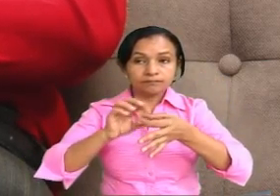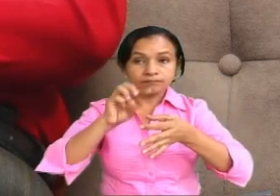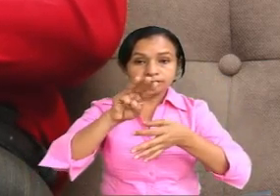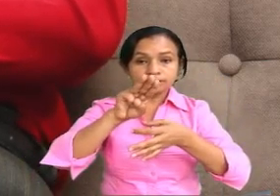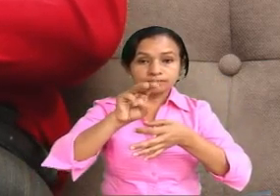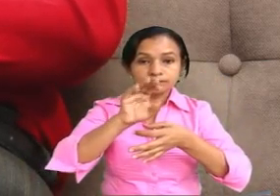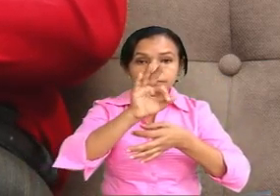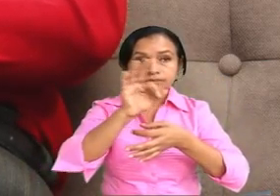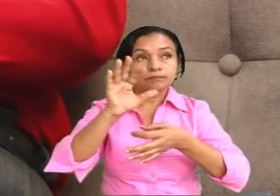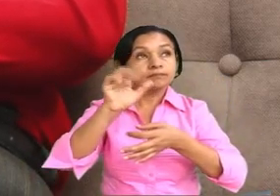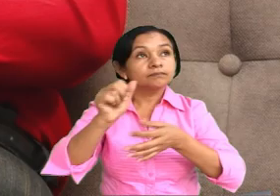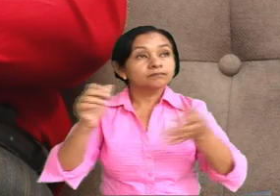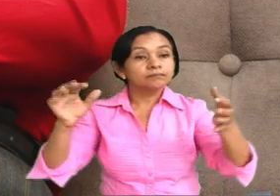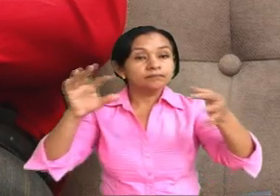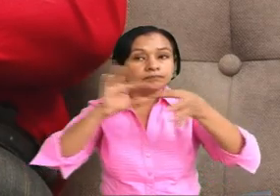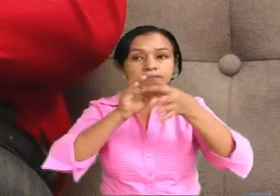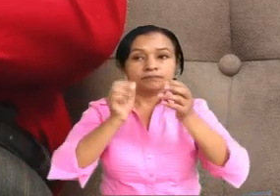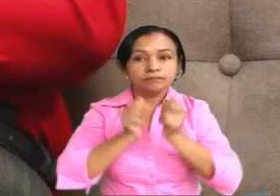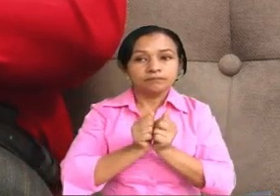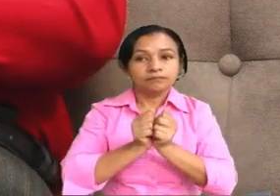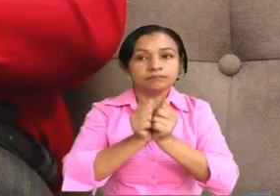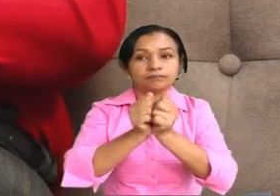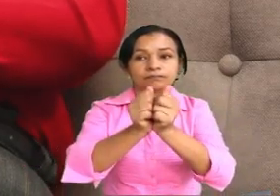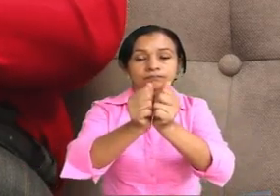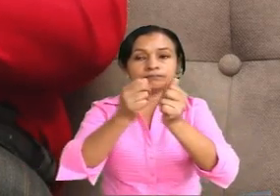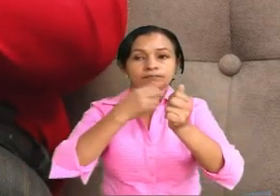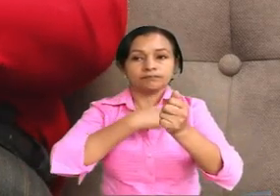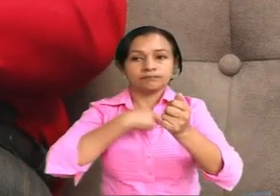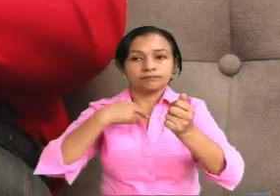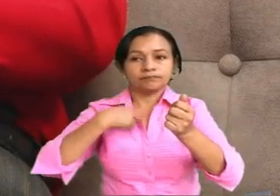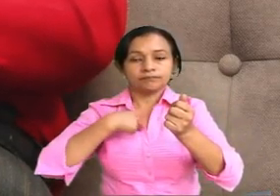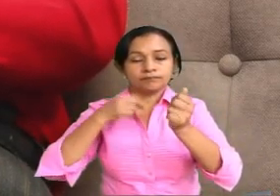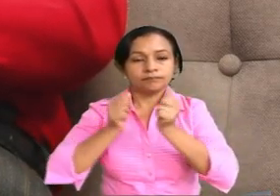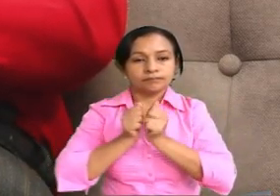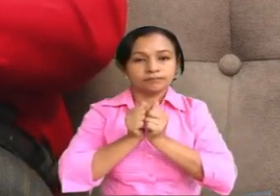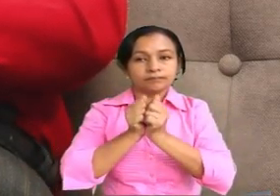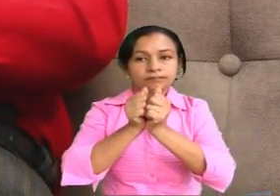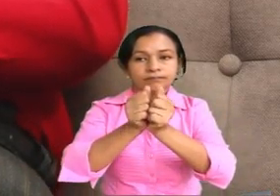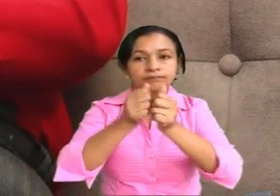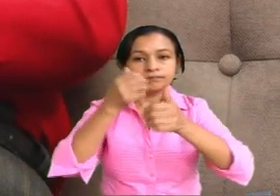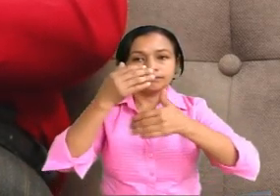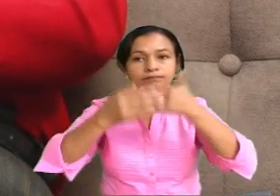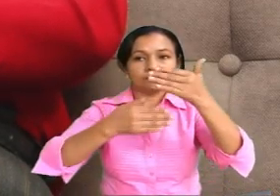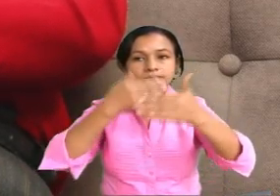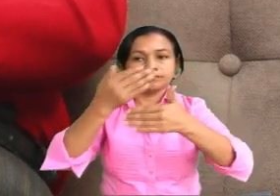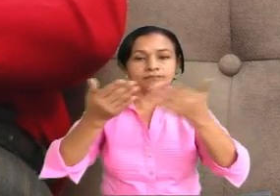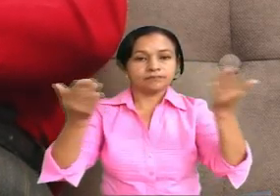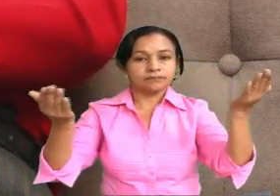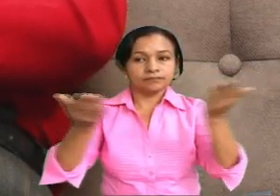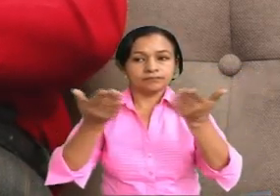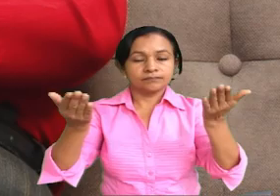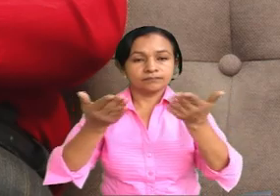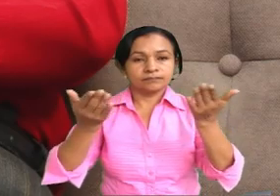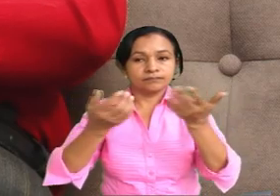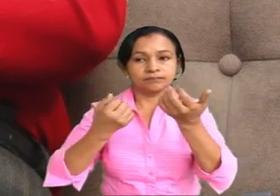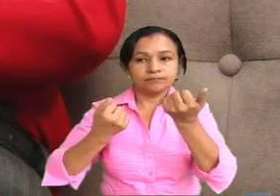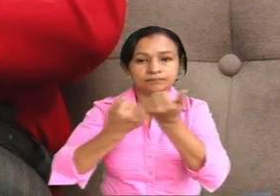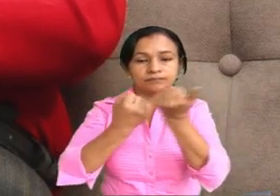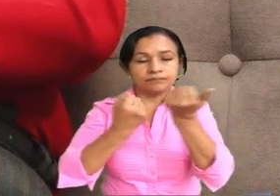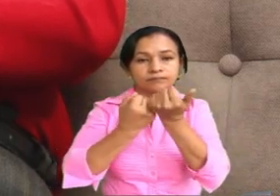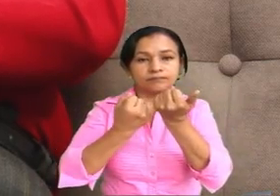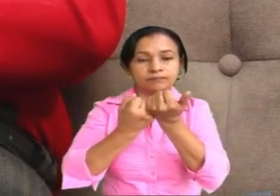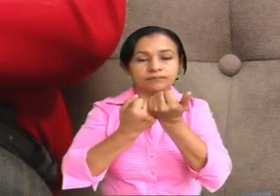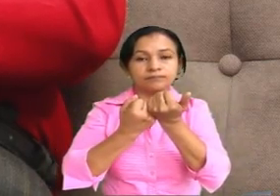le da un acompañamiento también. Le va acompañando en el transcurso desde cómo formar la cooperativa,